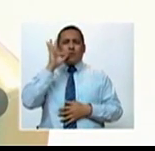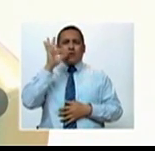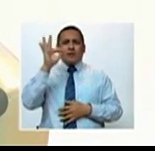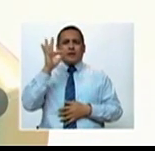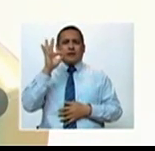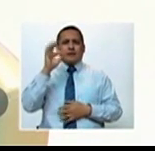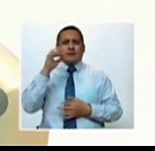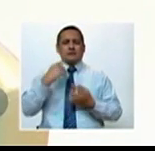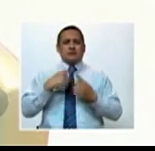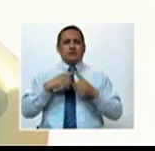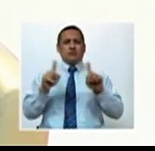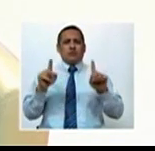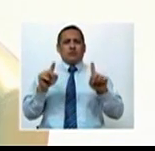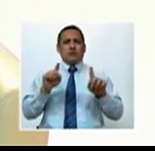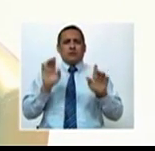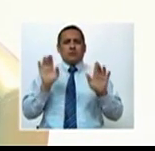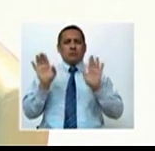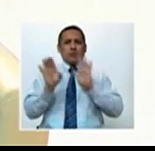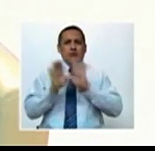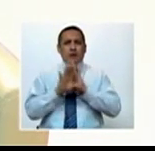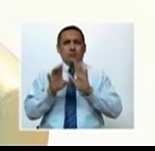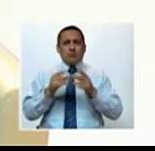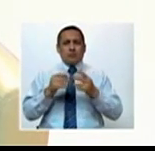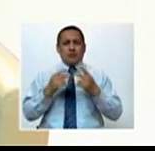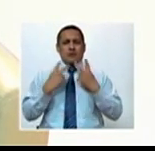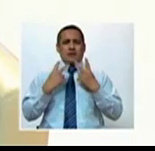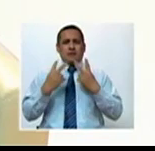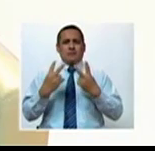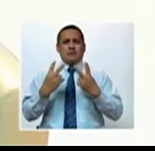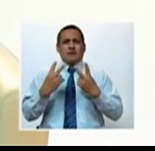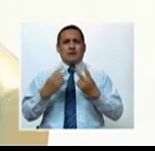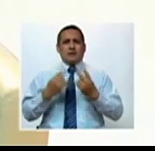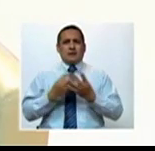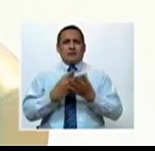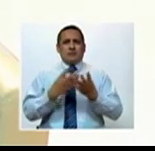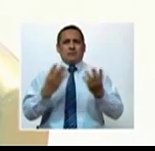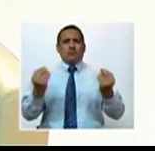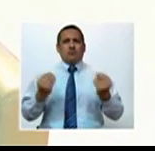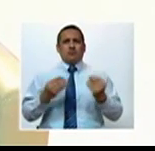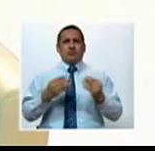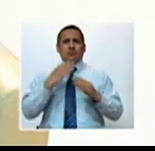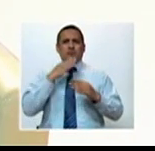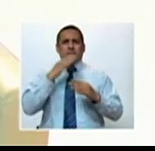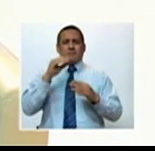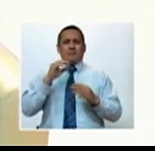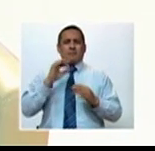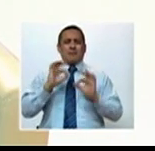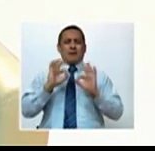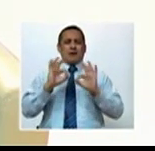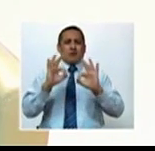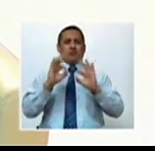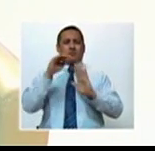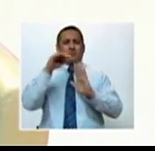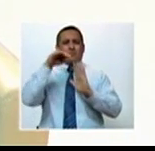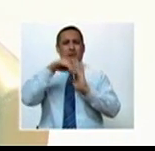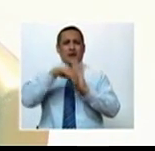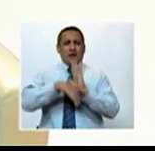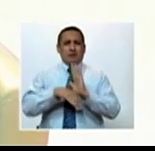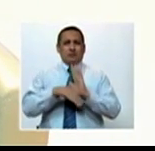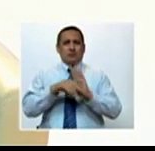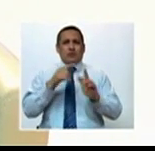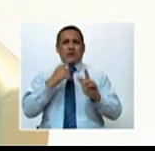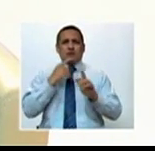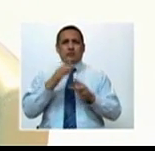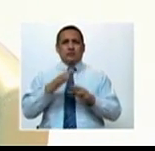eh, que es una sustancia de bajo riesgo, Ujú, ¿no? Eso